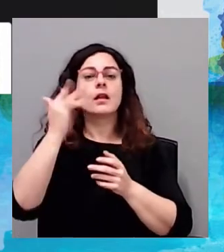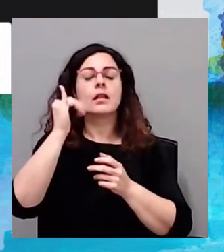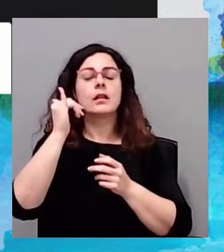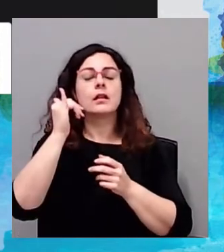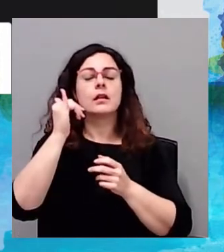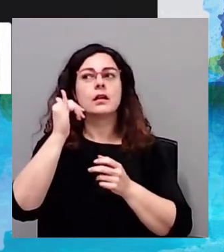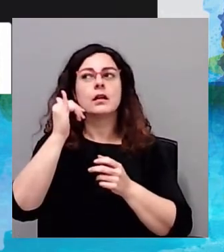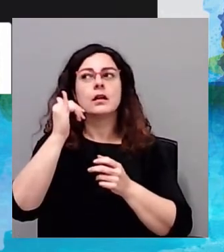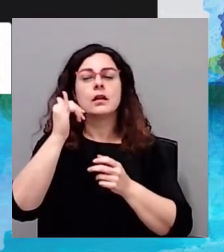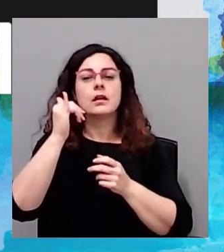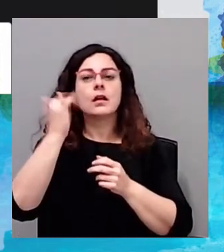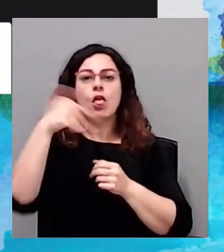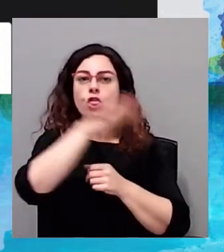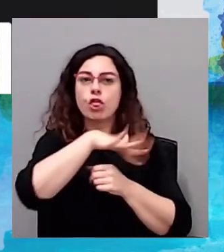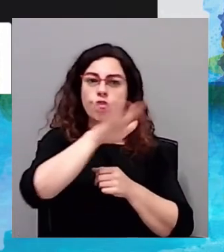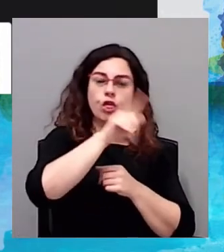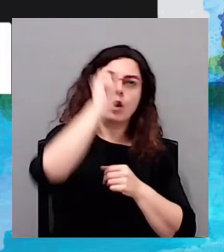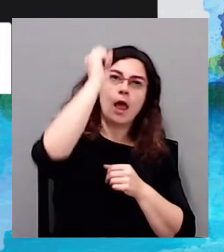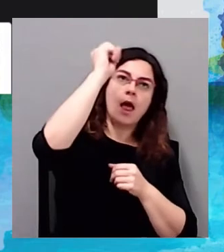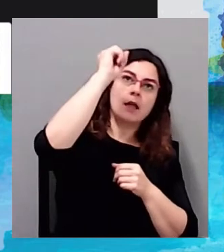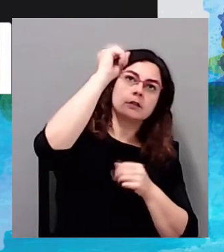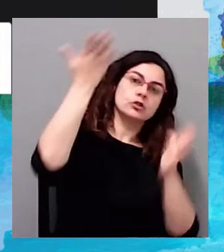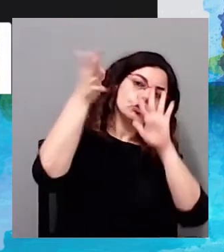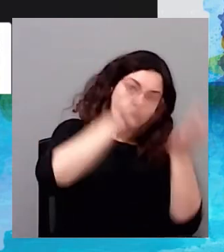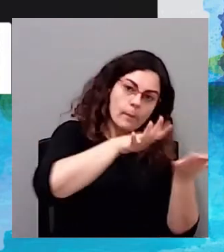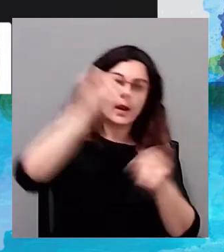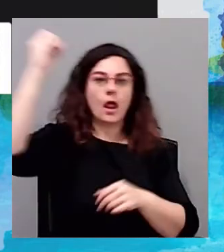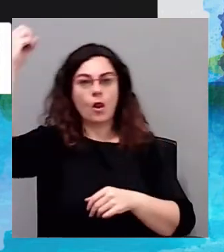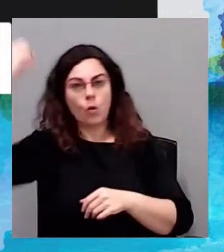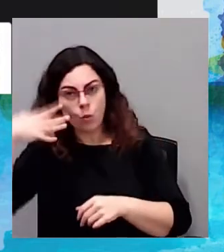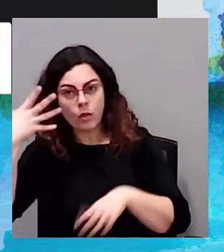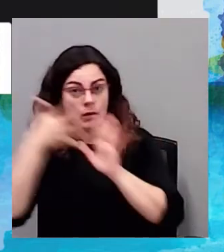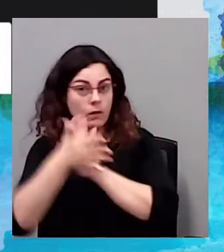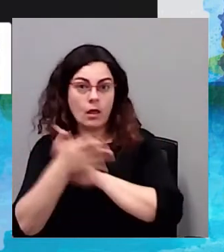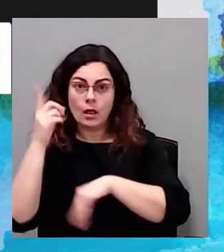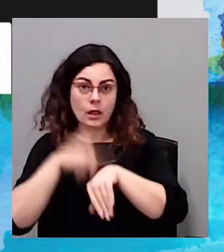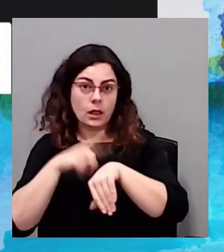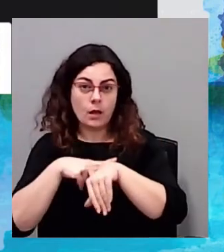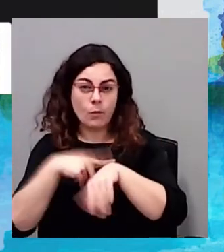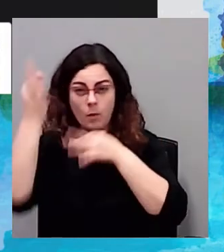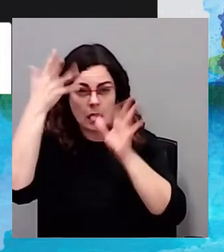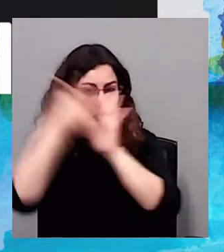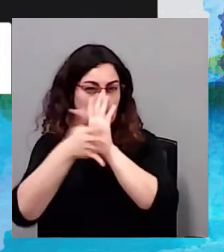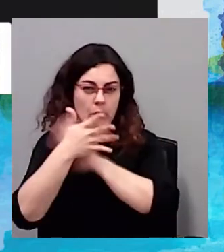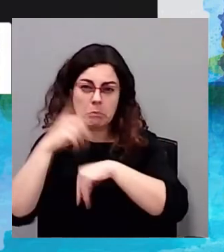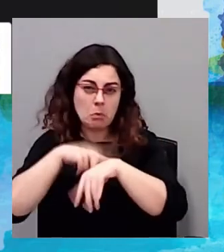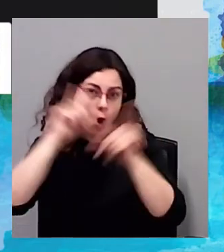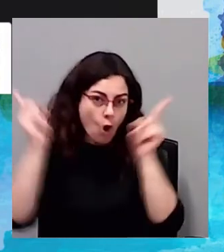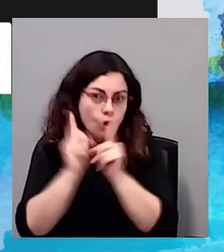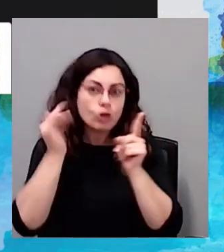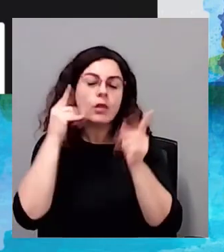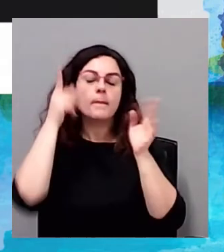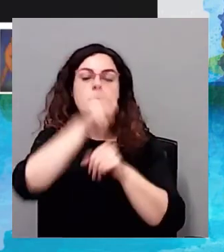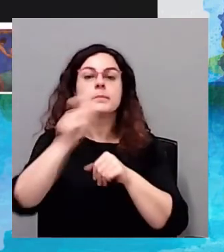una parte que está en sombra, otra parte que está en luz. No tenemos tanto tiempo para hacer la descripción y a lo mejor tenemos que centrarnos en algunos